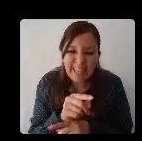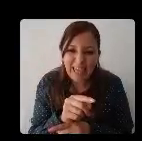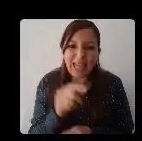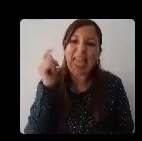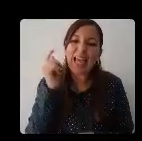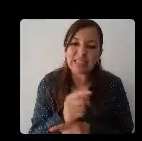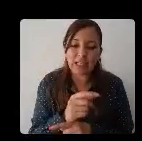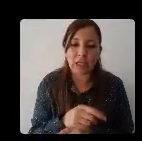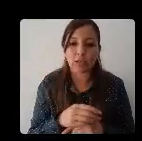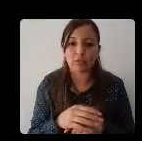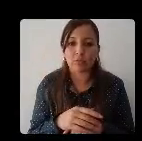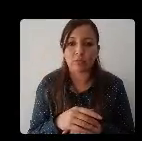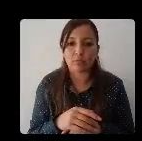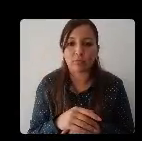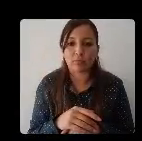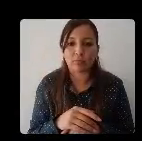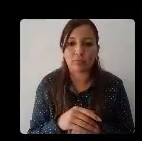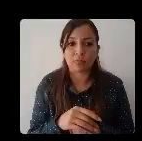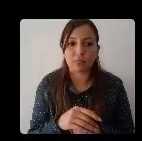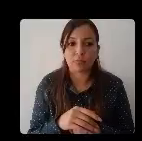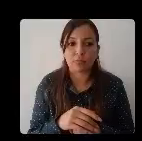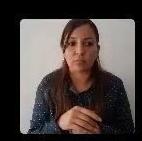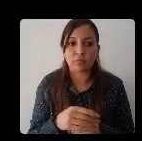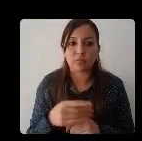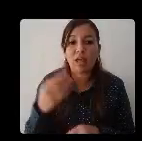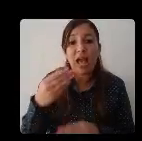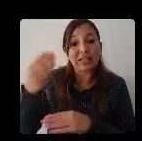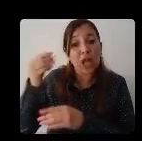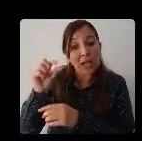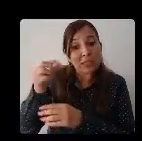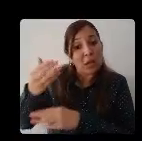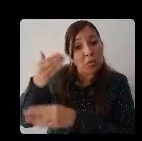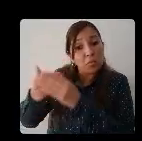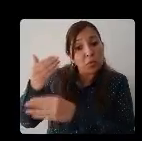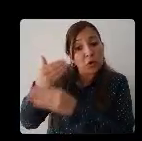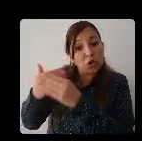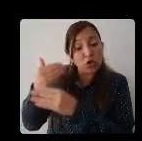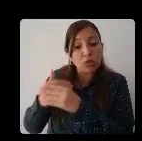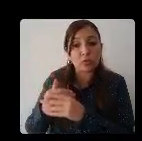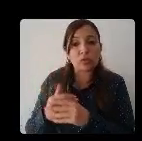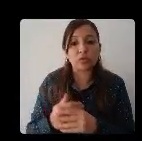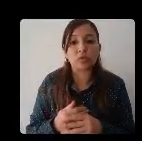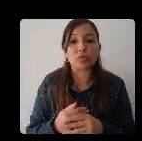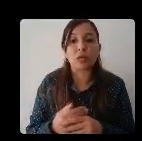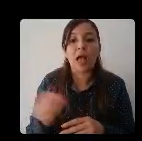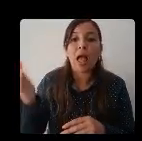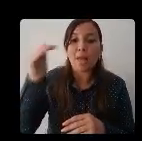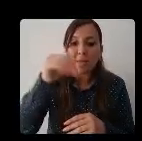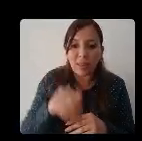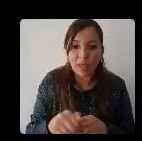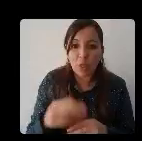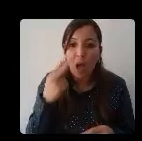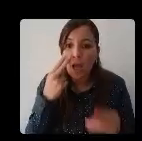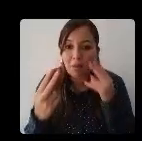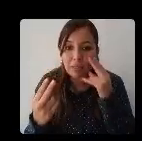pandemia, ¿no? Entonces, creo que estamos preparados para poder recibir más visitantes y